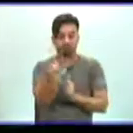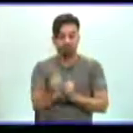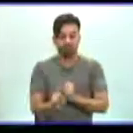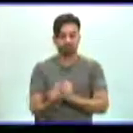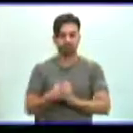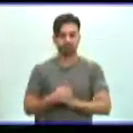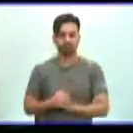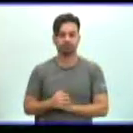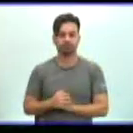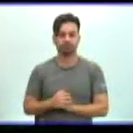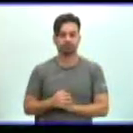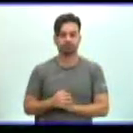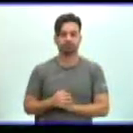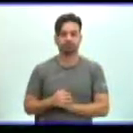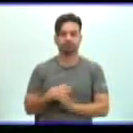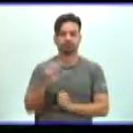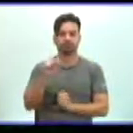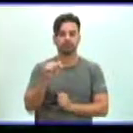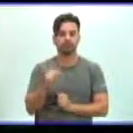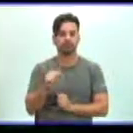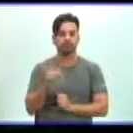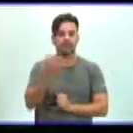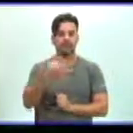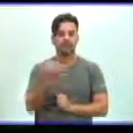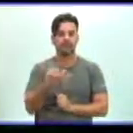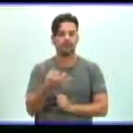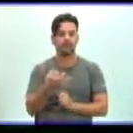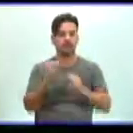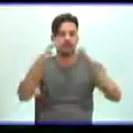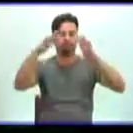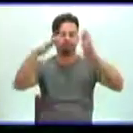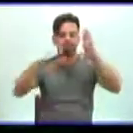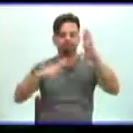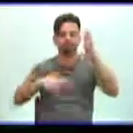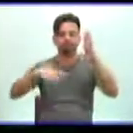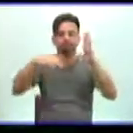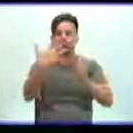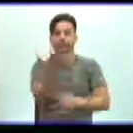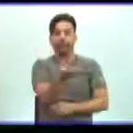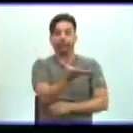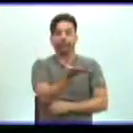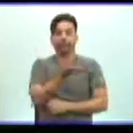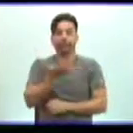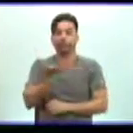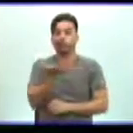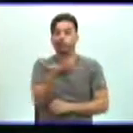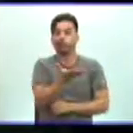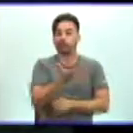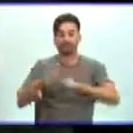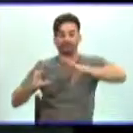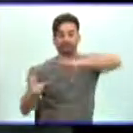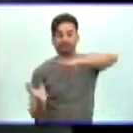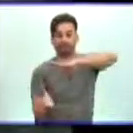alta presión siempre se mueve hacia donde hay baja presión. Esto crea los vientos que soplan en nuestro planeta.